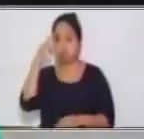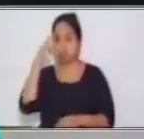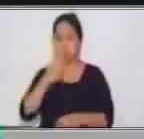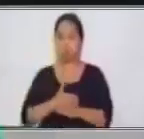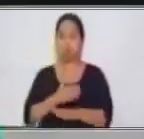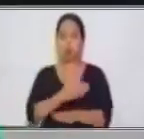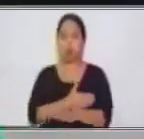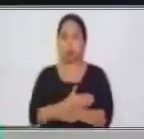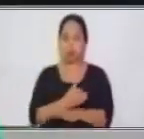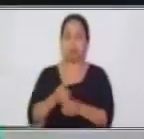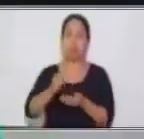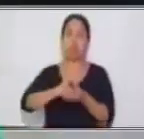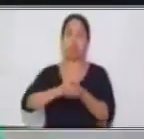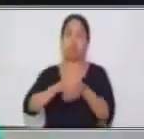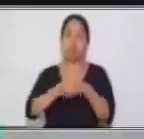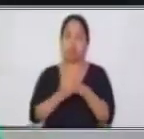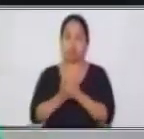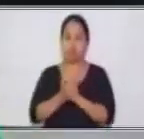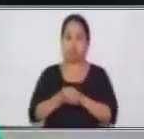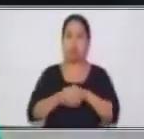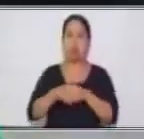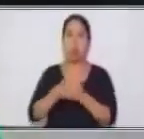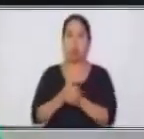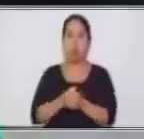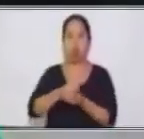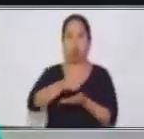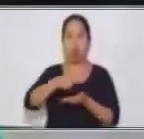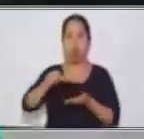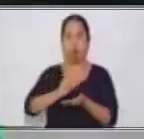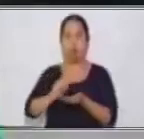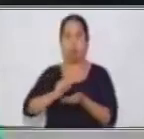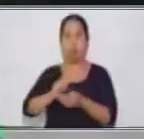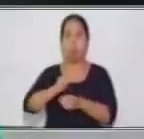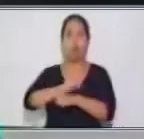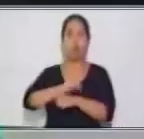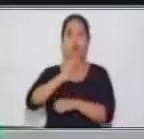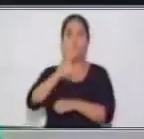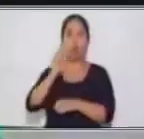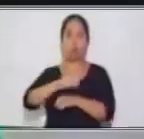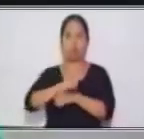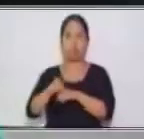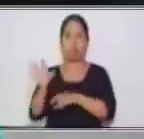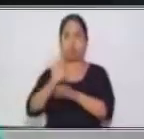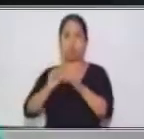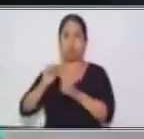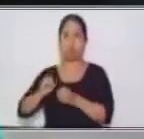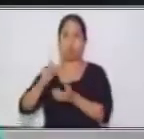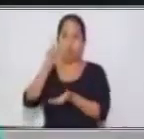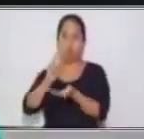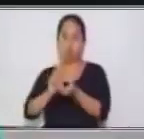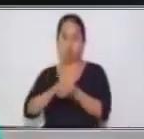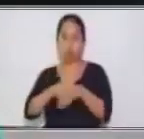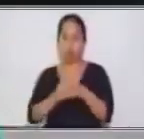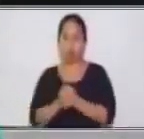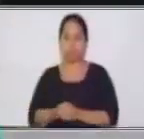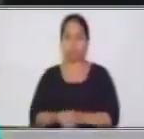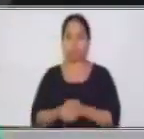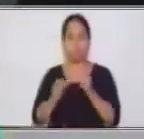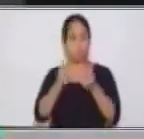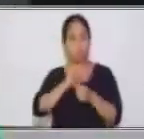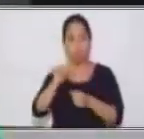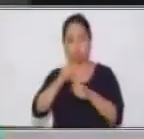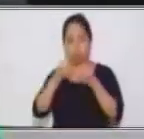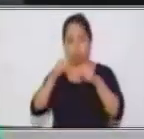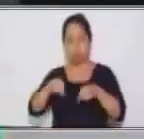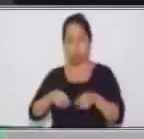debes lavar tus manos con agua y con jabón durante 20 segundos o utilizar gel antibacterial como hacemos aquí en el programa. También te